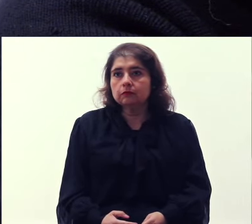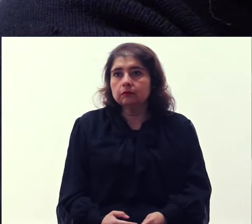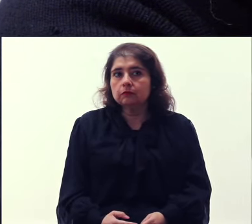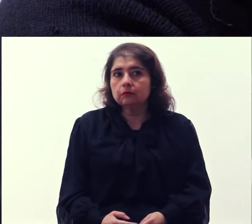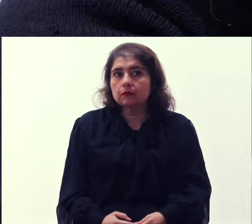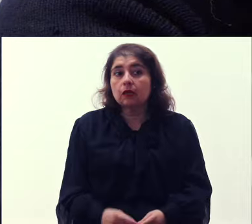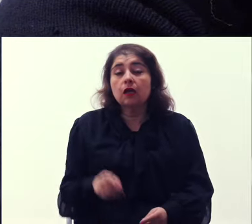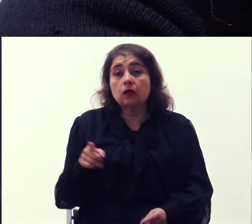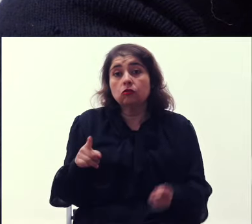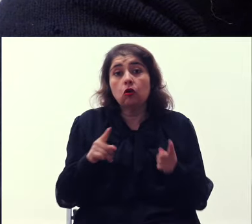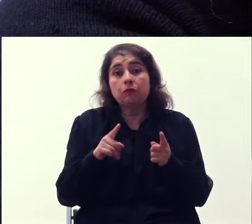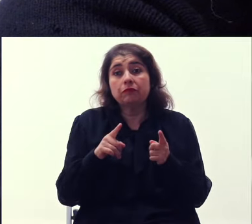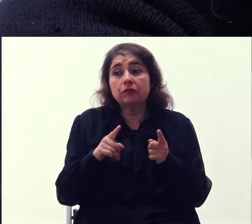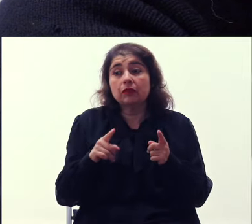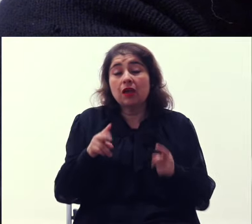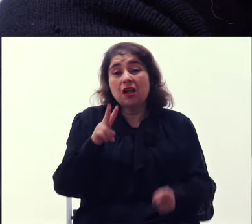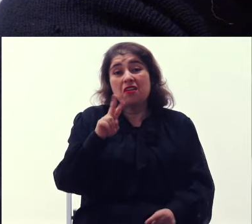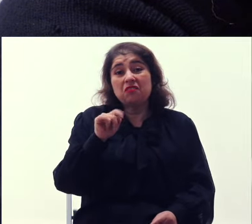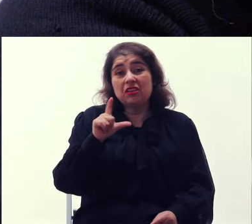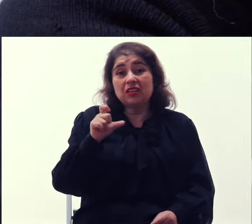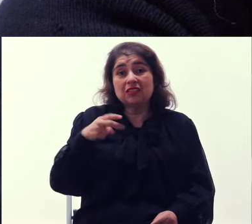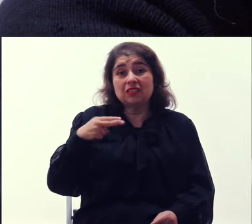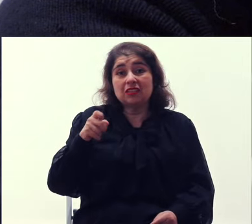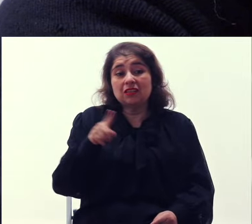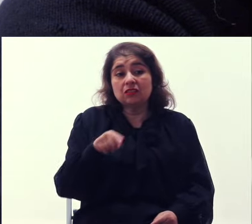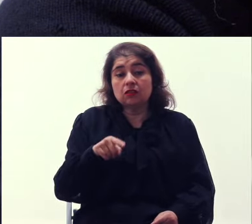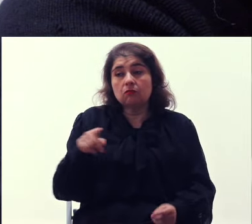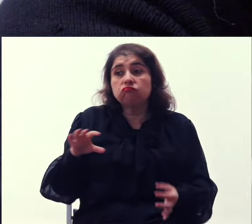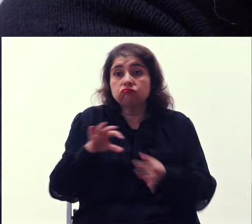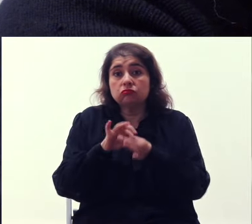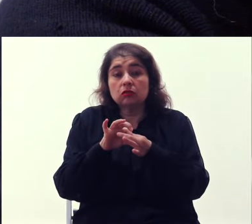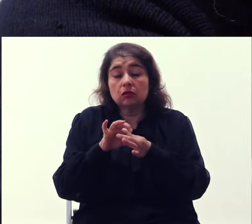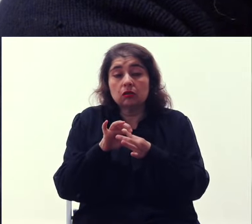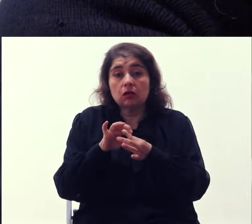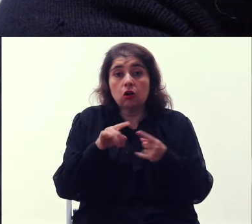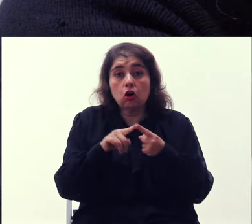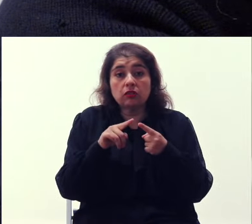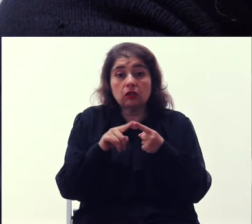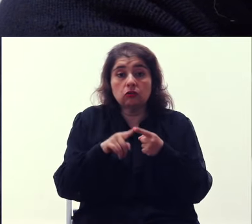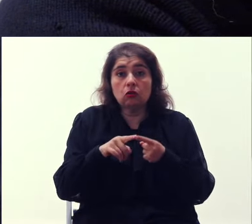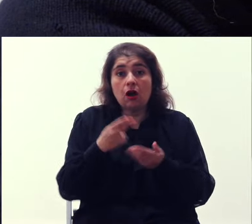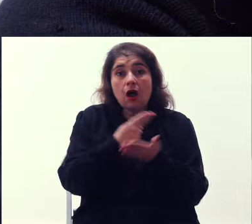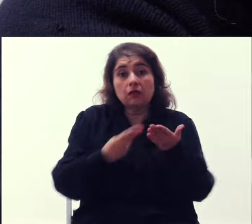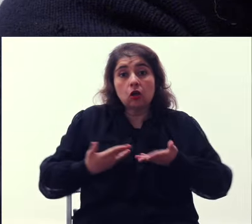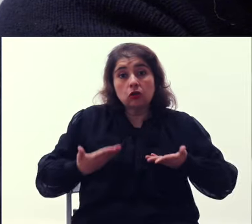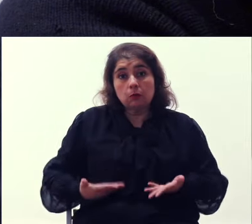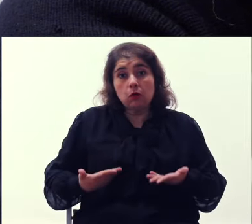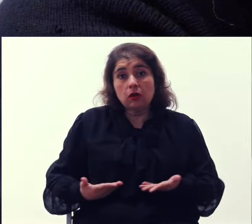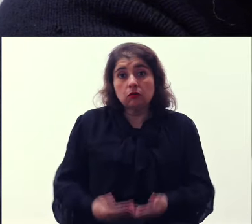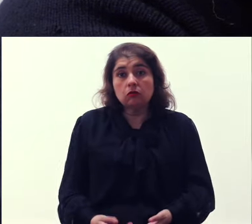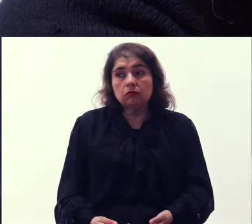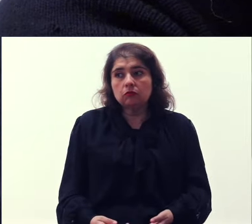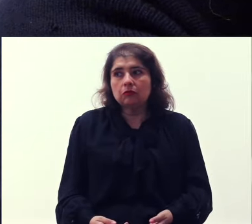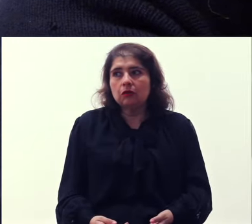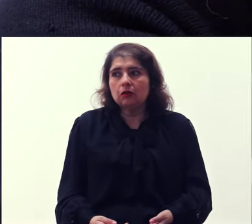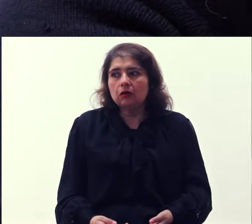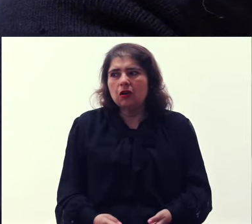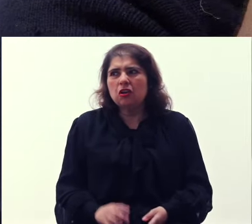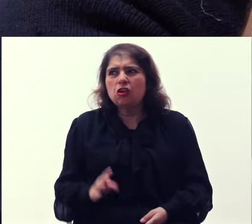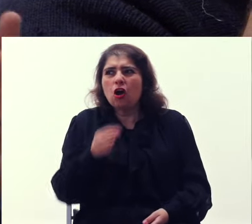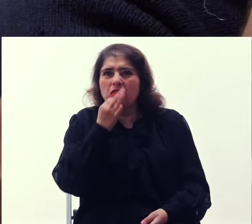Bueno, el contacto de Eduardo Vilches con el arte contemporáneo, yo lo llamo como una en